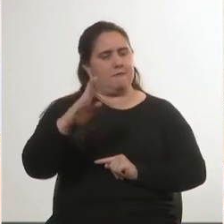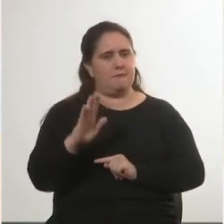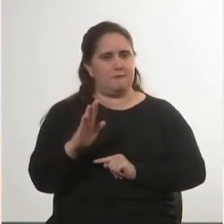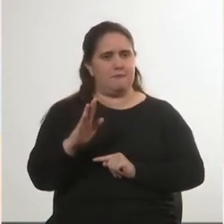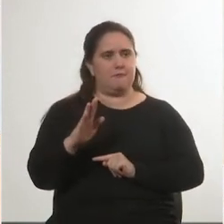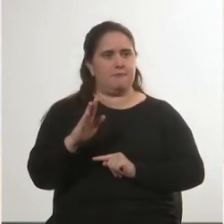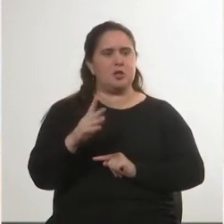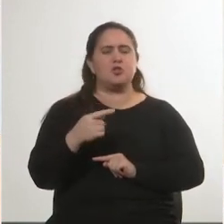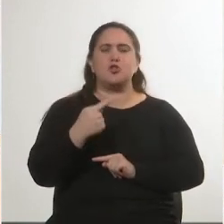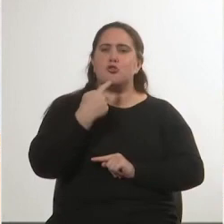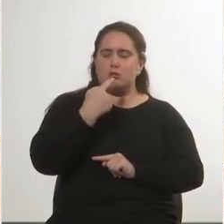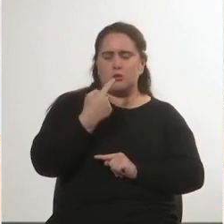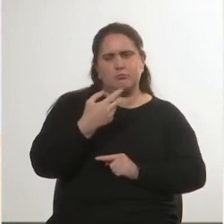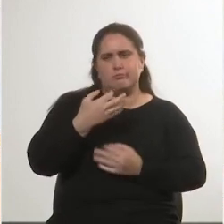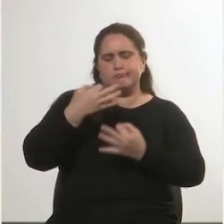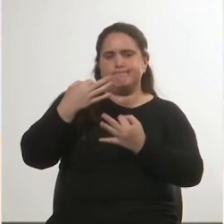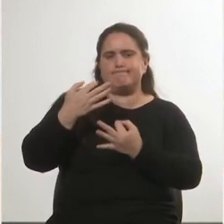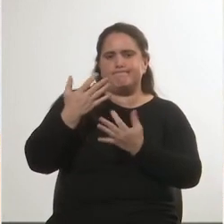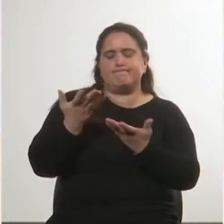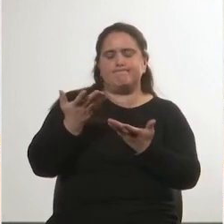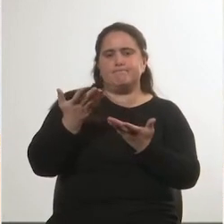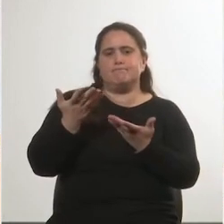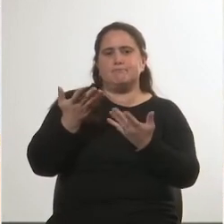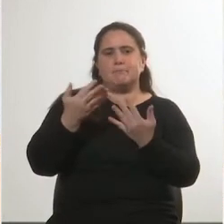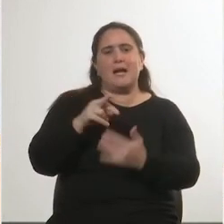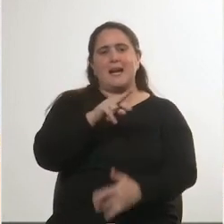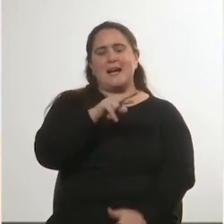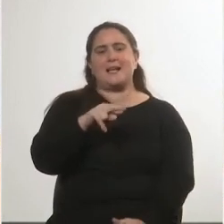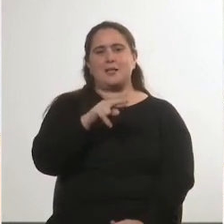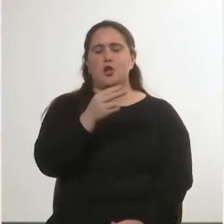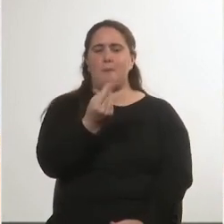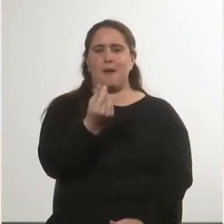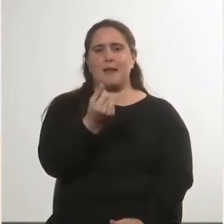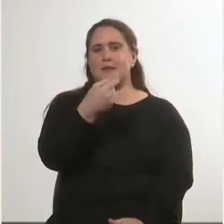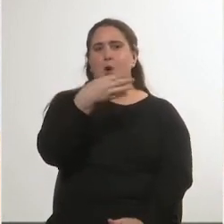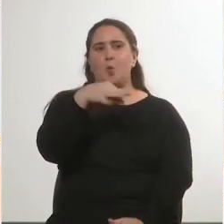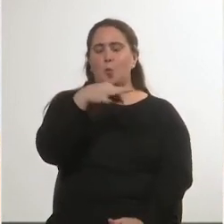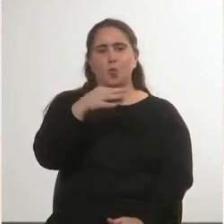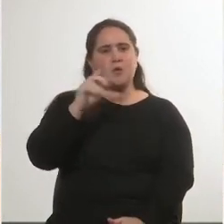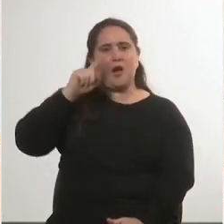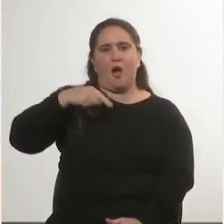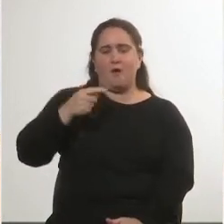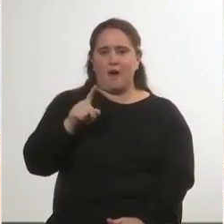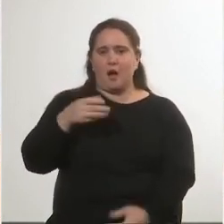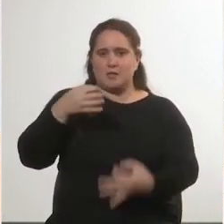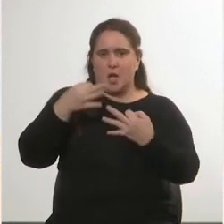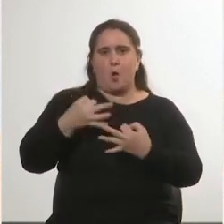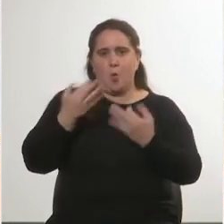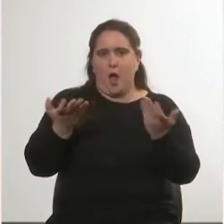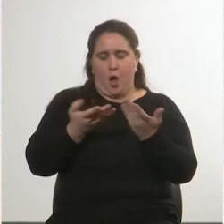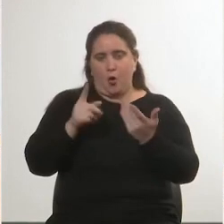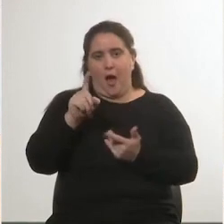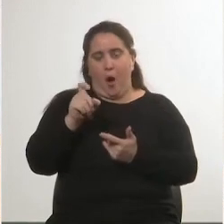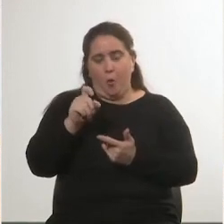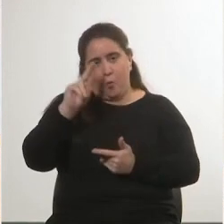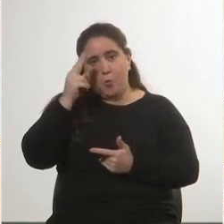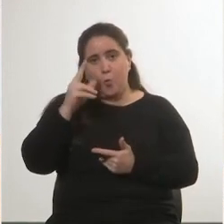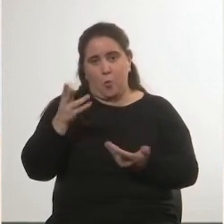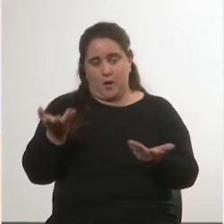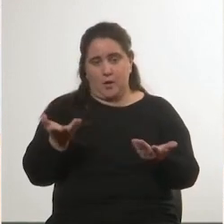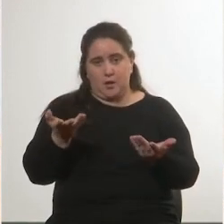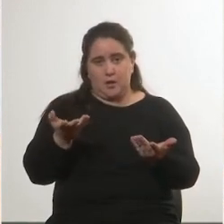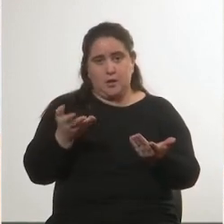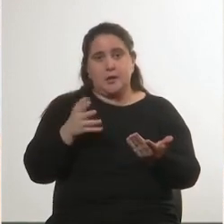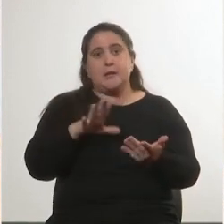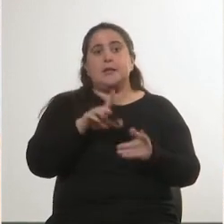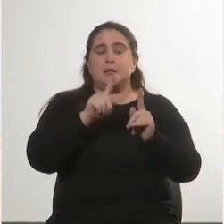y hablo desde el sentido común. El Río de la Plata es la única fuente de agua segura que tiene el Uruguay, y